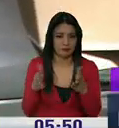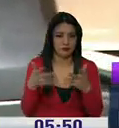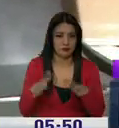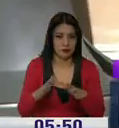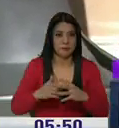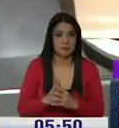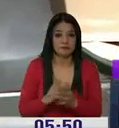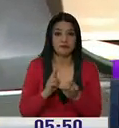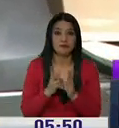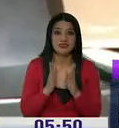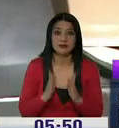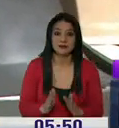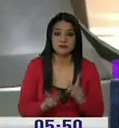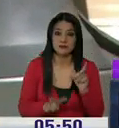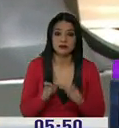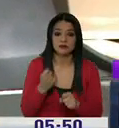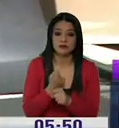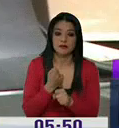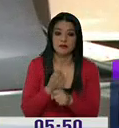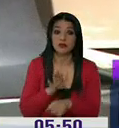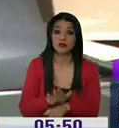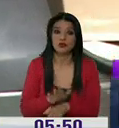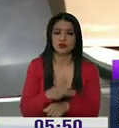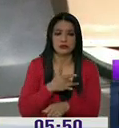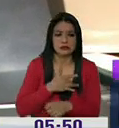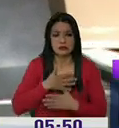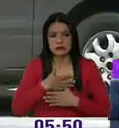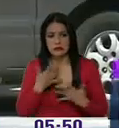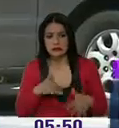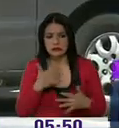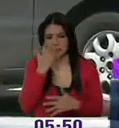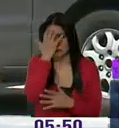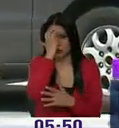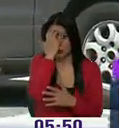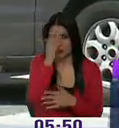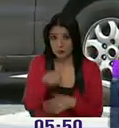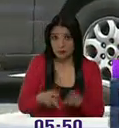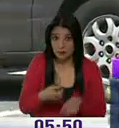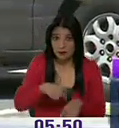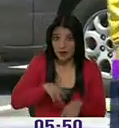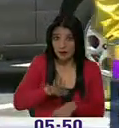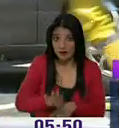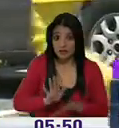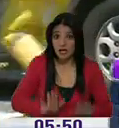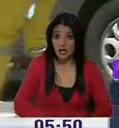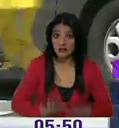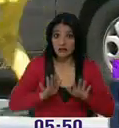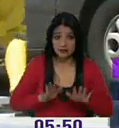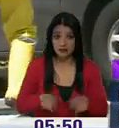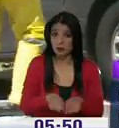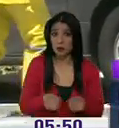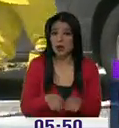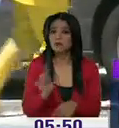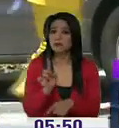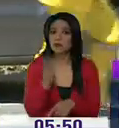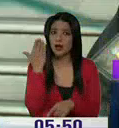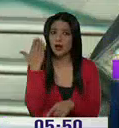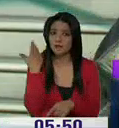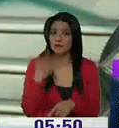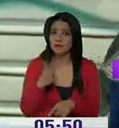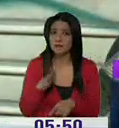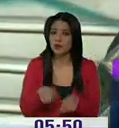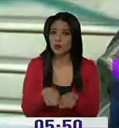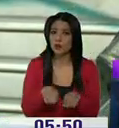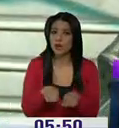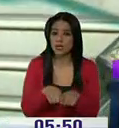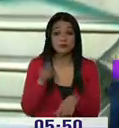que los vecinos y quienes trabajan en el sector se mostraron preocupados, ya que no es el primer caso que se registra con las mismas características.